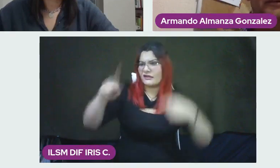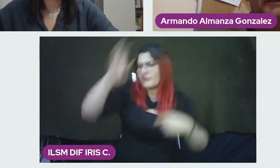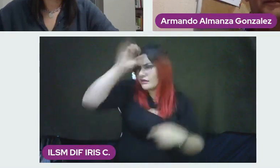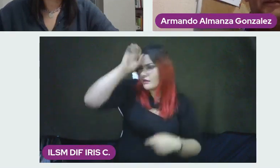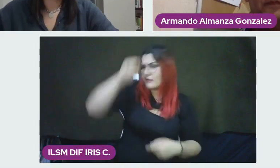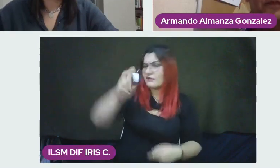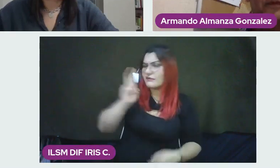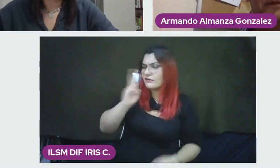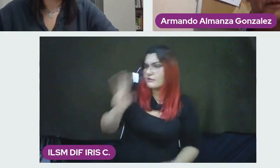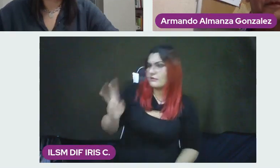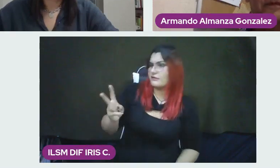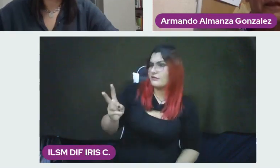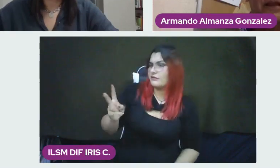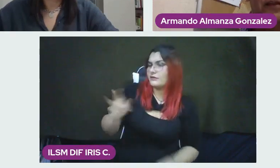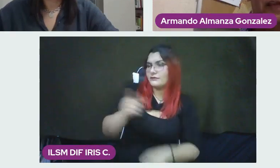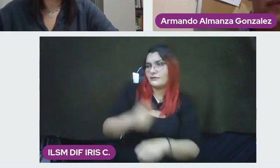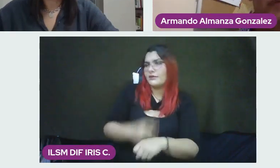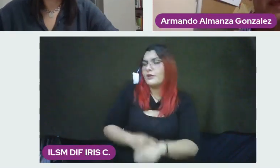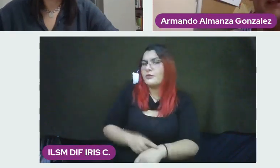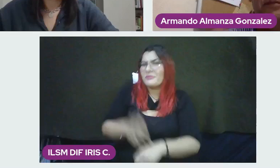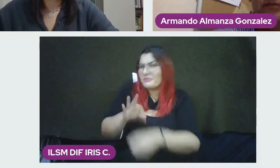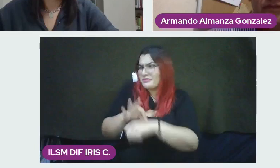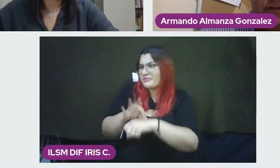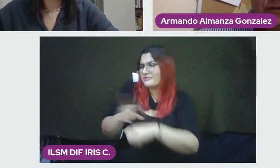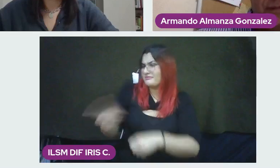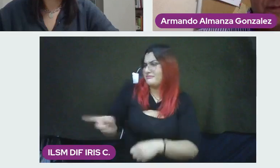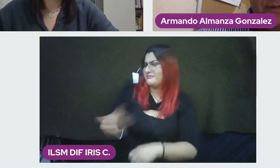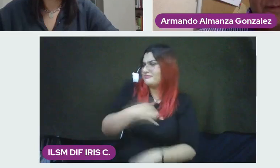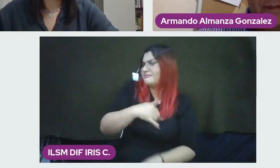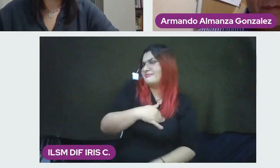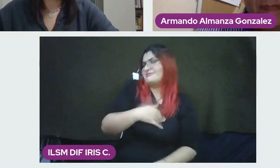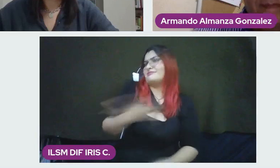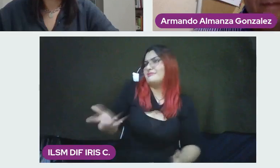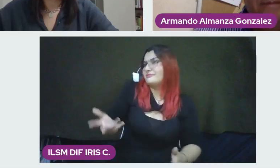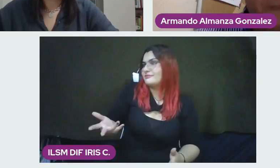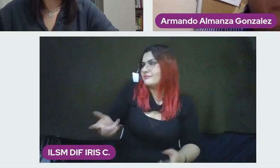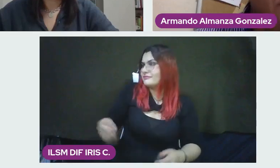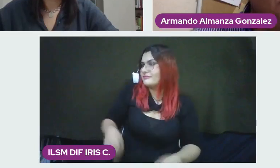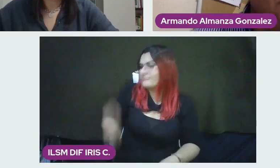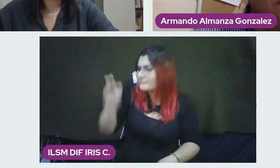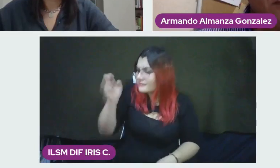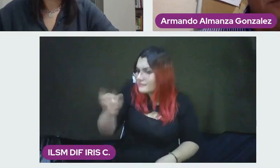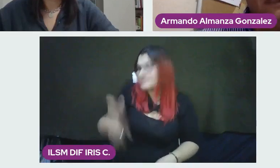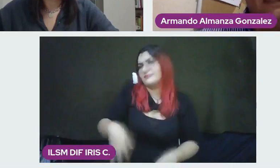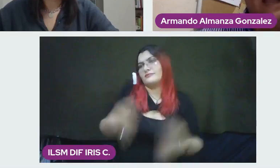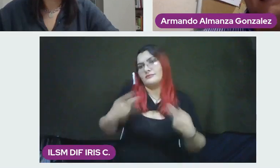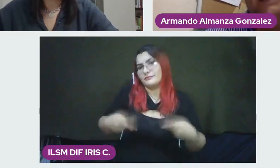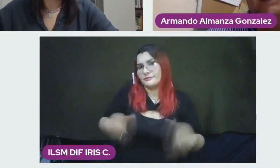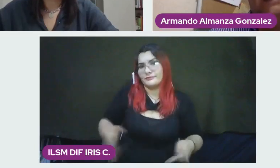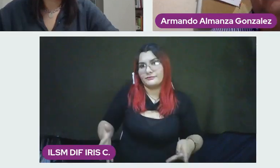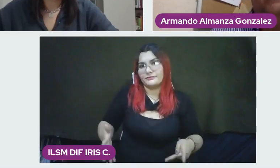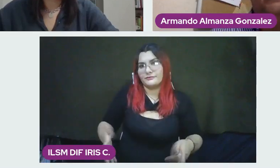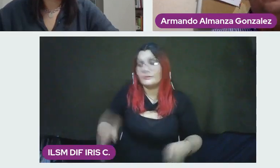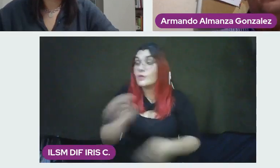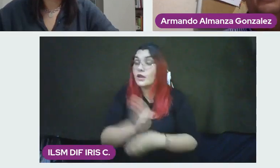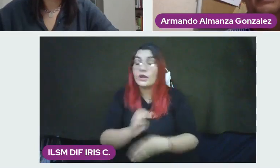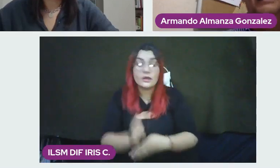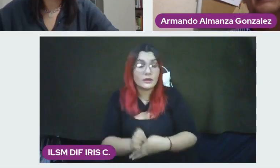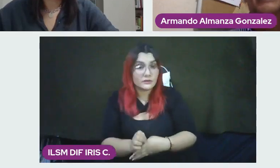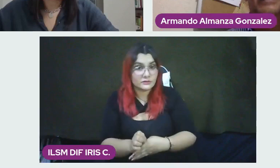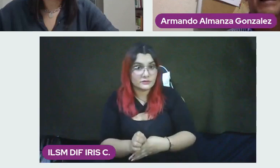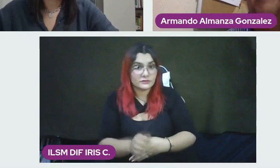soy yo. Entonces, ¿ahí cómo le hacemos? ¿No? Insisto, la salud mental tiene que ver